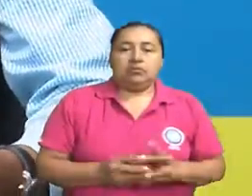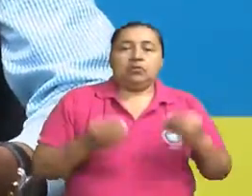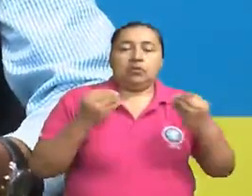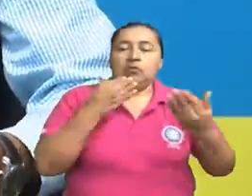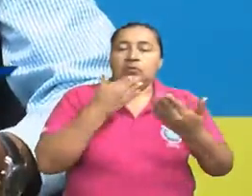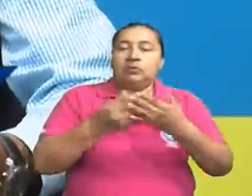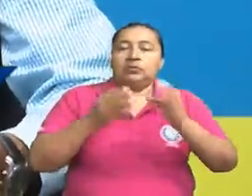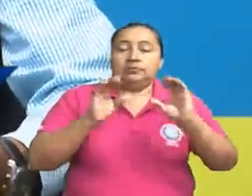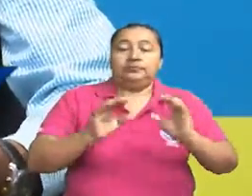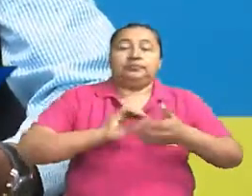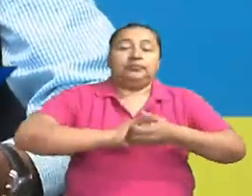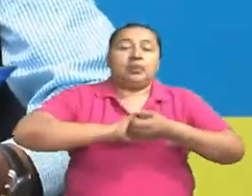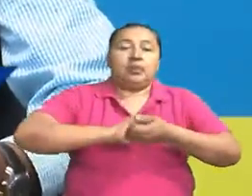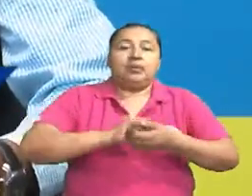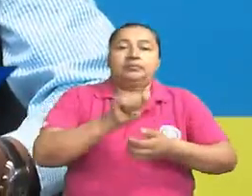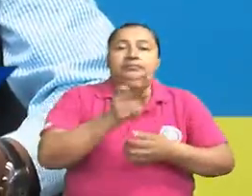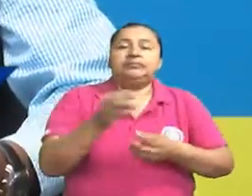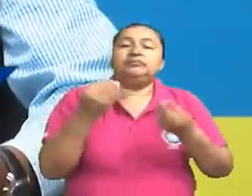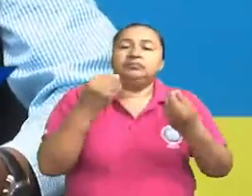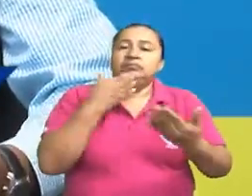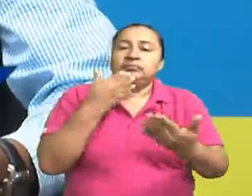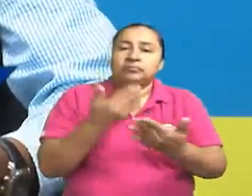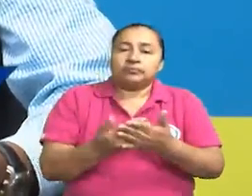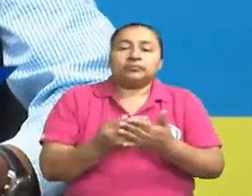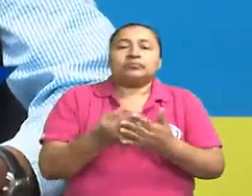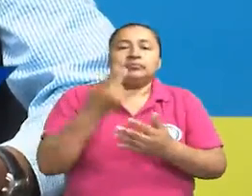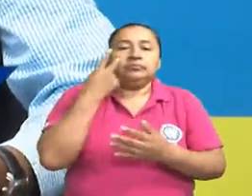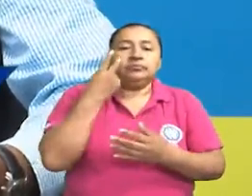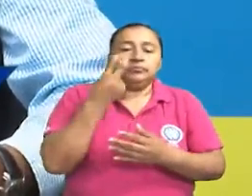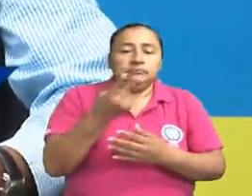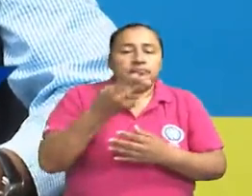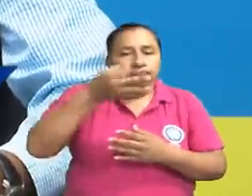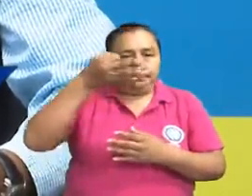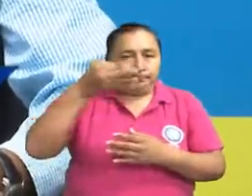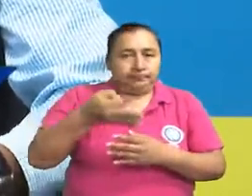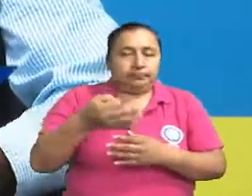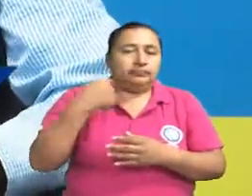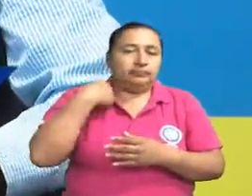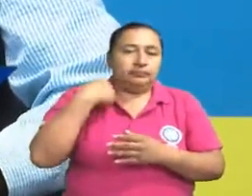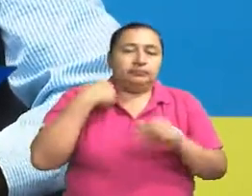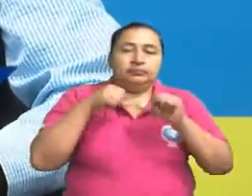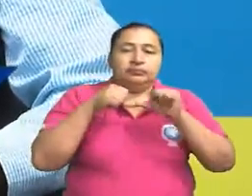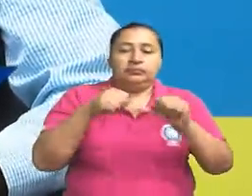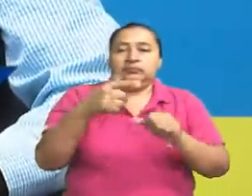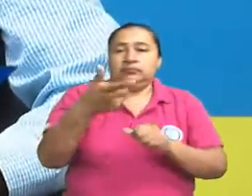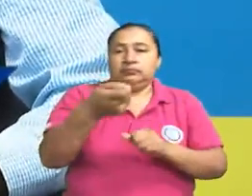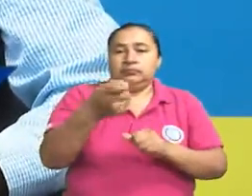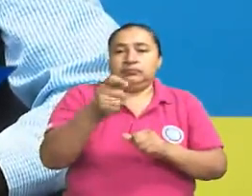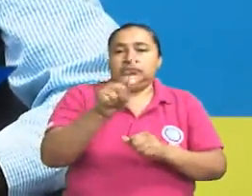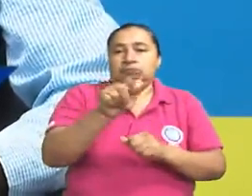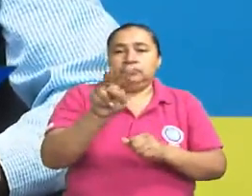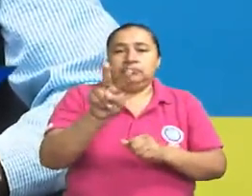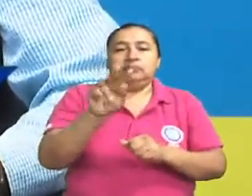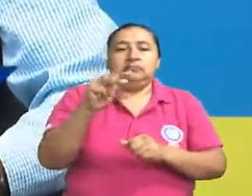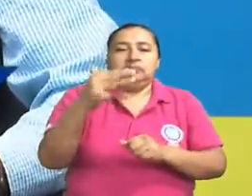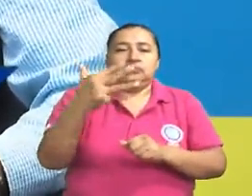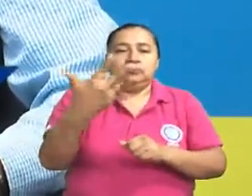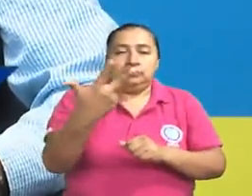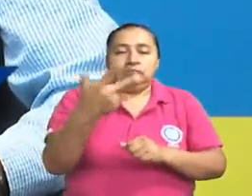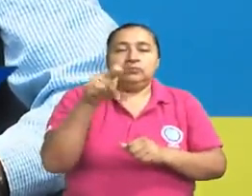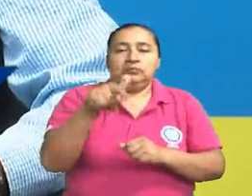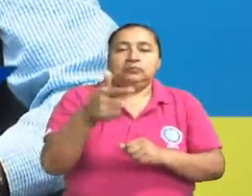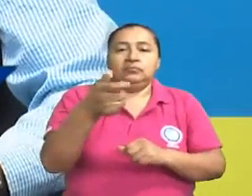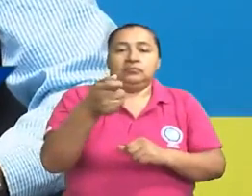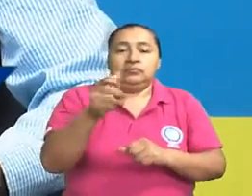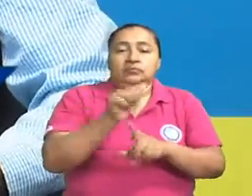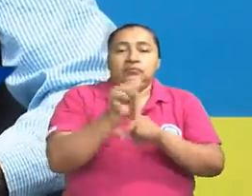buenas tardes, amigos televidentes. Muchas gracias por su fiel sintonía al canal 98, el canal parlamentario, el canal de la